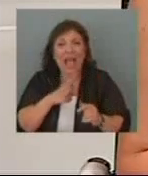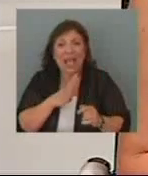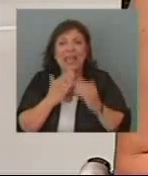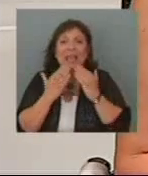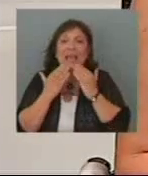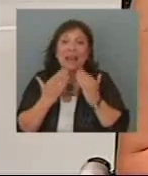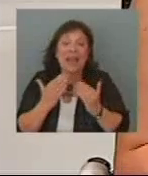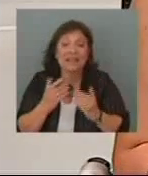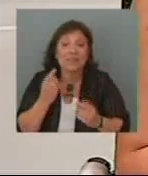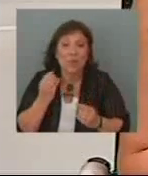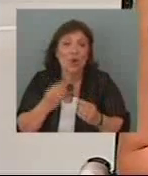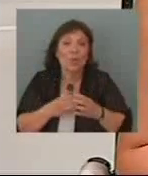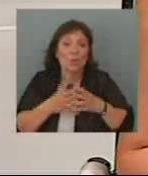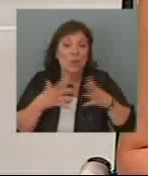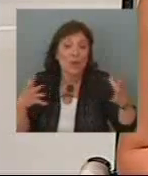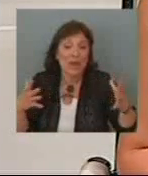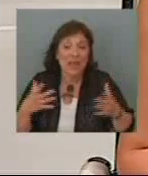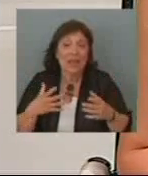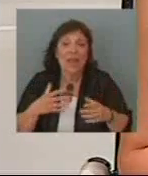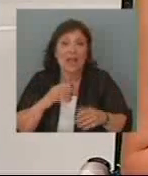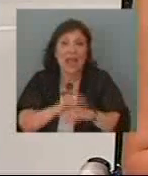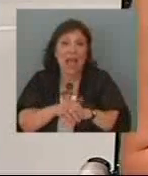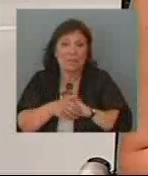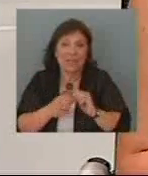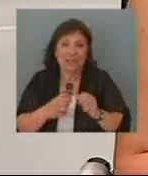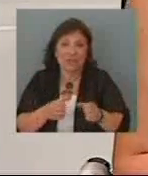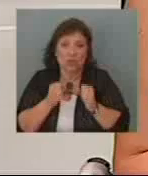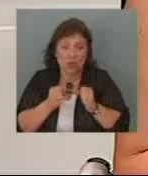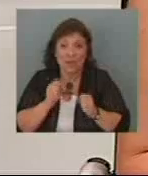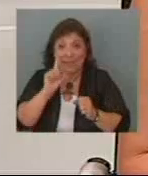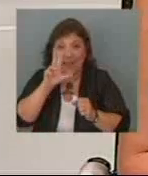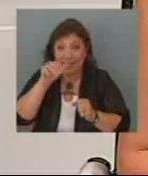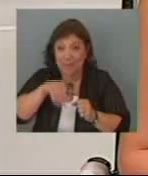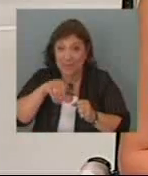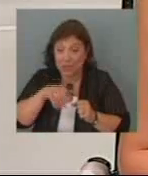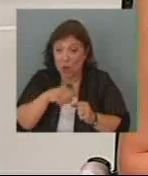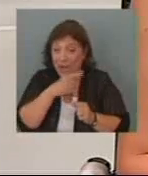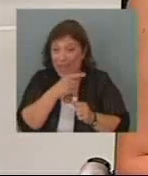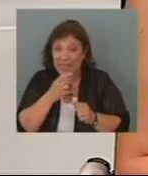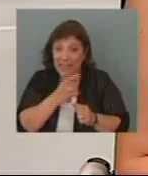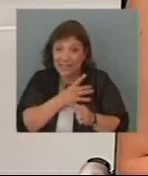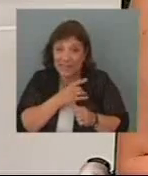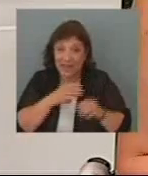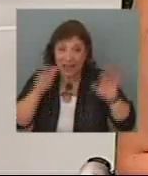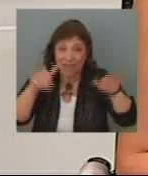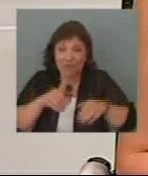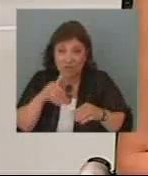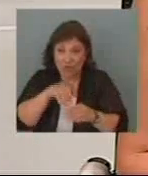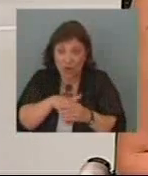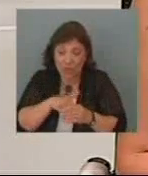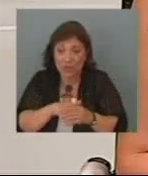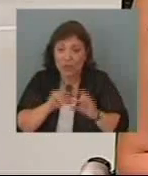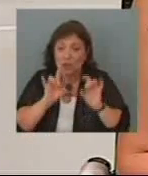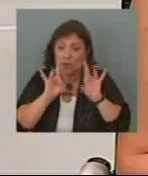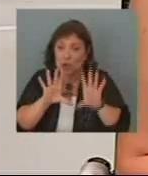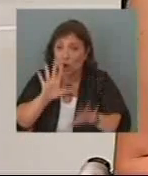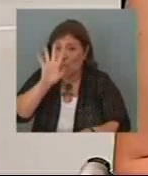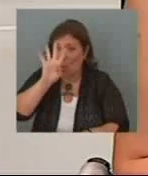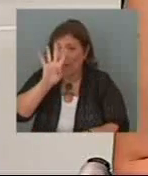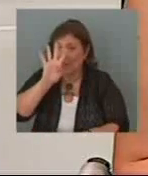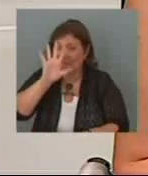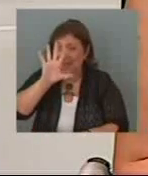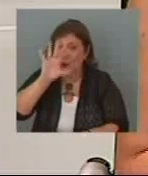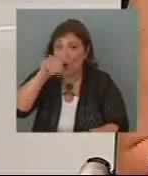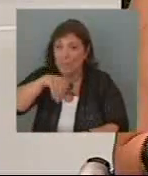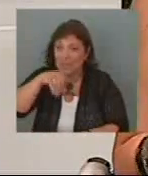gracias a la gran cantidad de abstenciones que hubo, porque de los 13 millones de chilenos que estaban convocados a votar, solamente 5.700.000